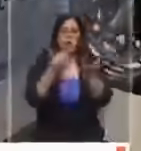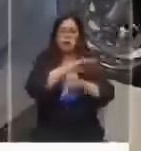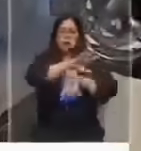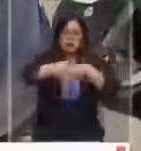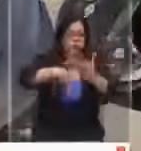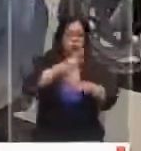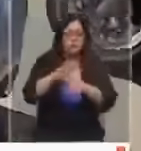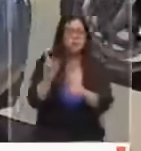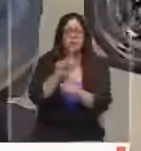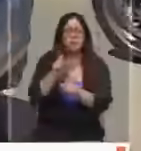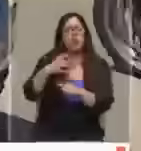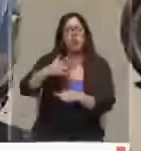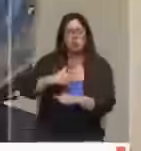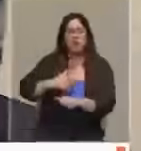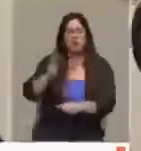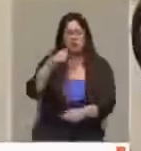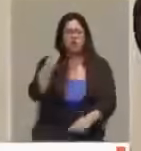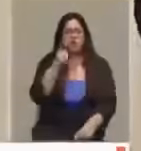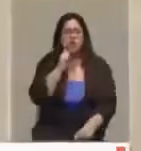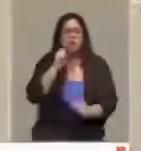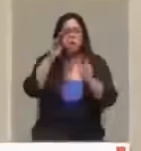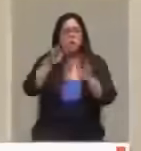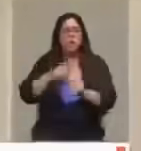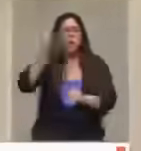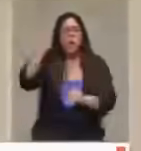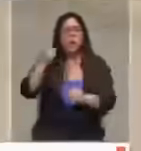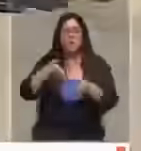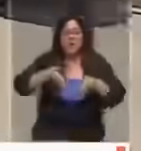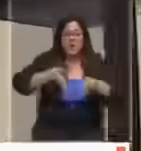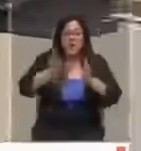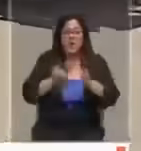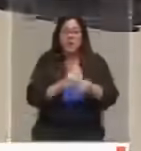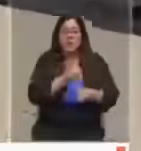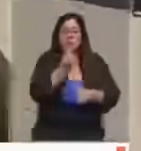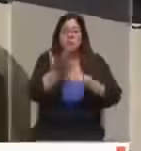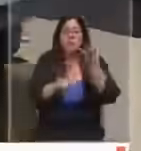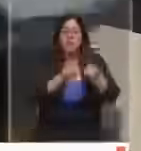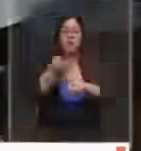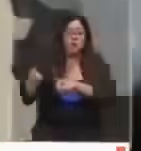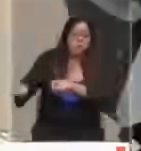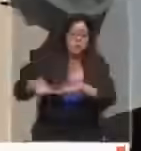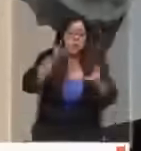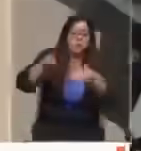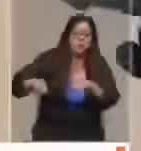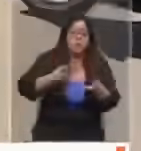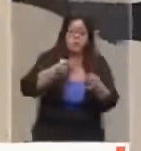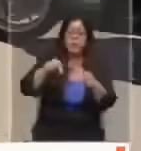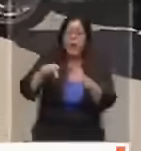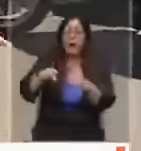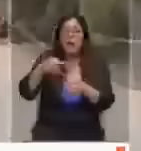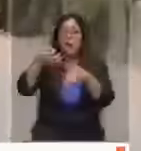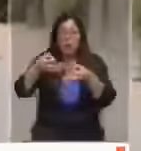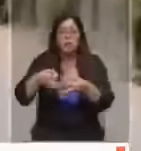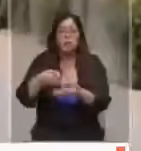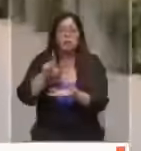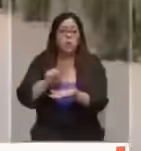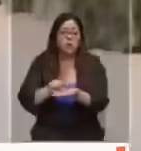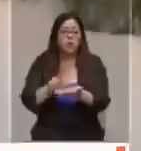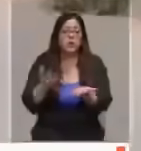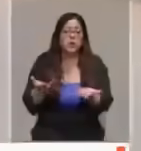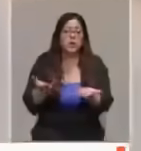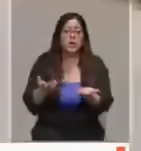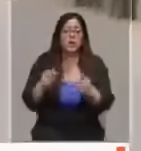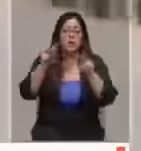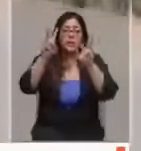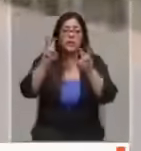temor que teníamos por lo que ocurrió en la pérgola de las flores. Pero ahora, en este momento, hay algún punto, Ana, en el que el